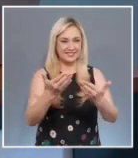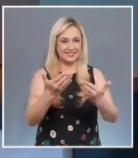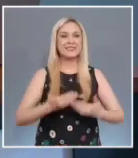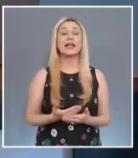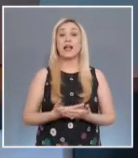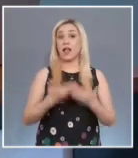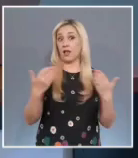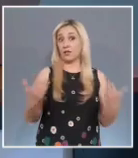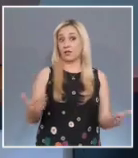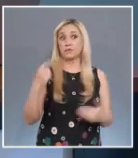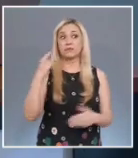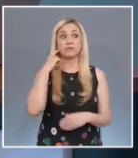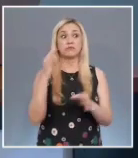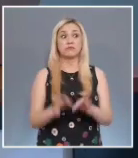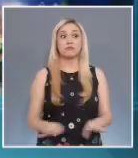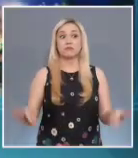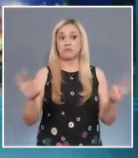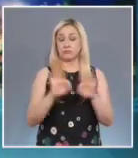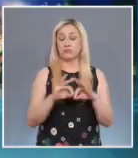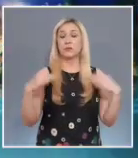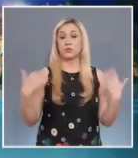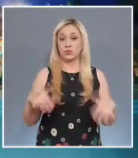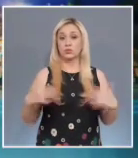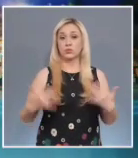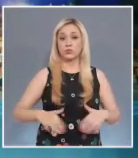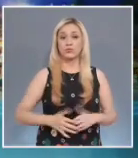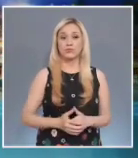más importante del día.